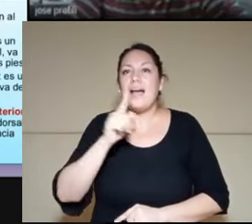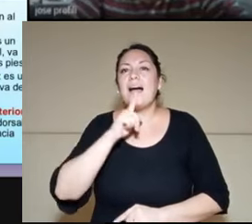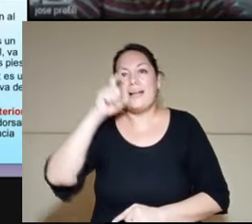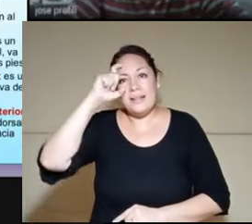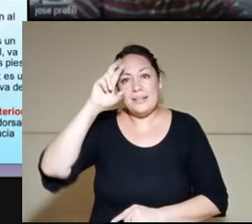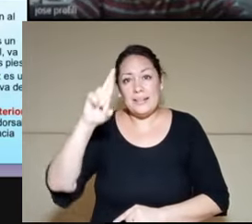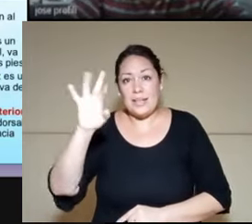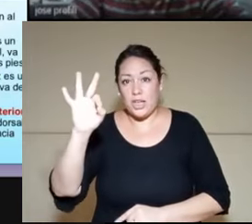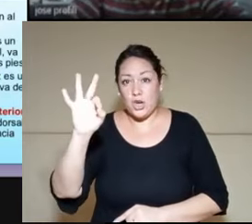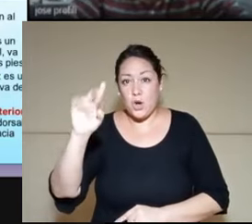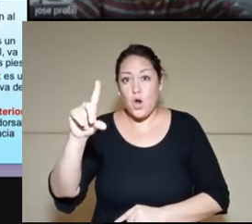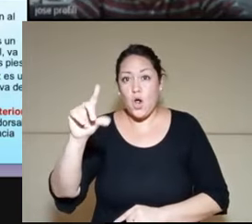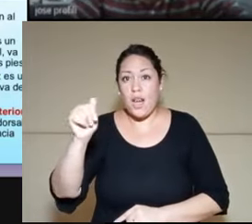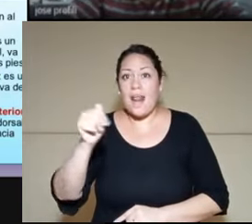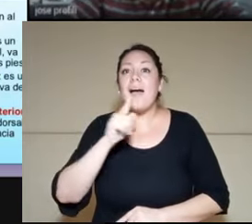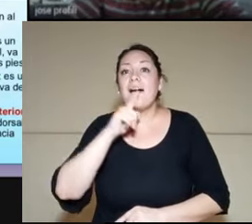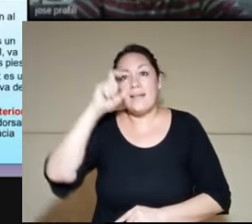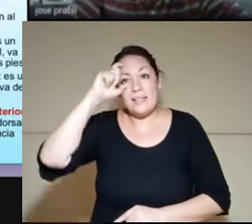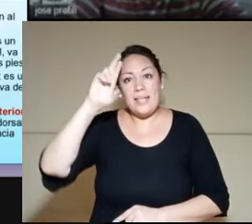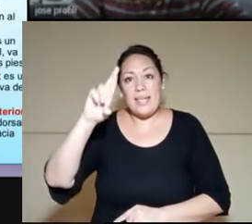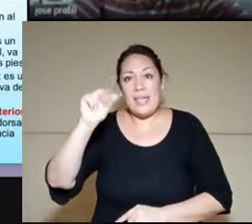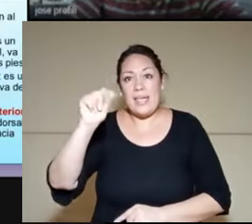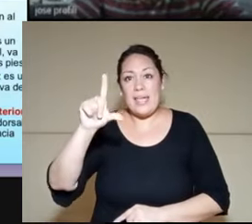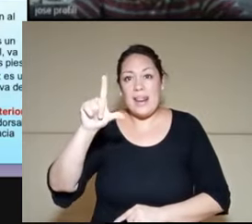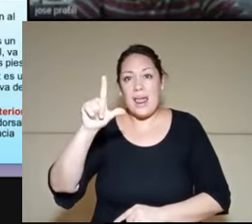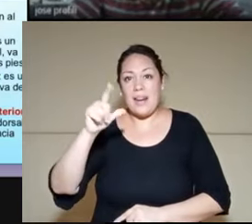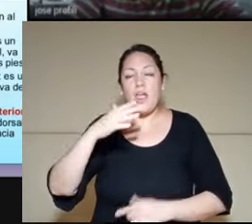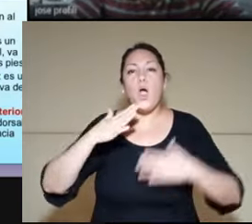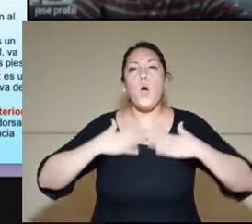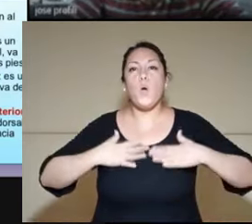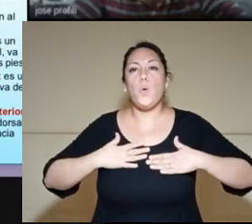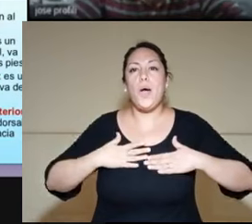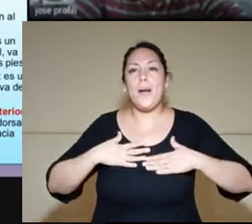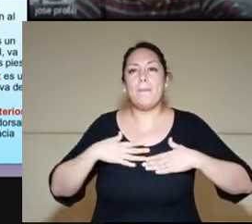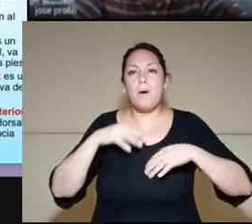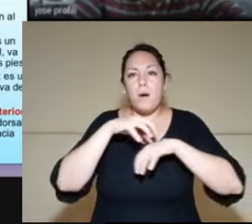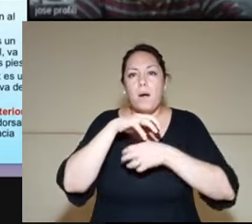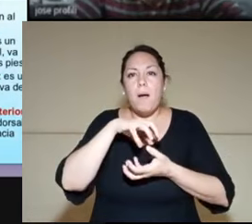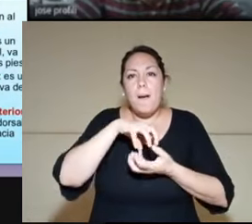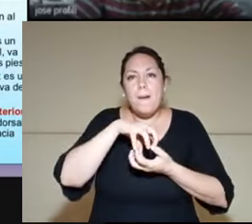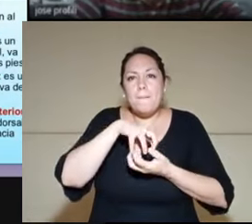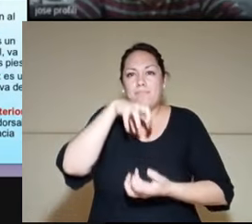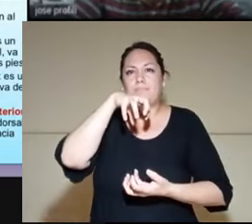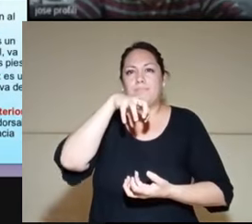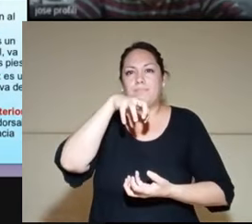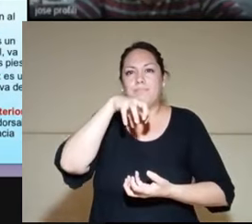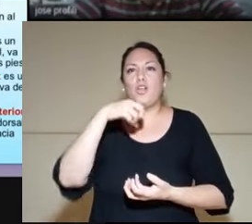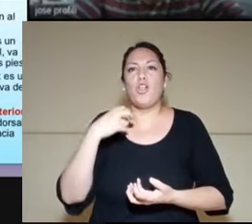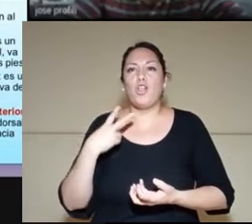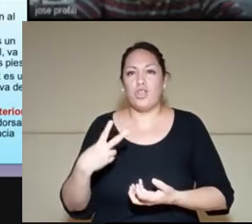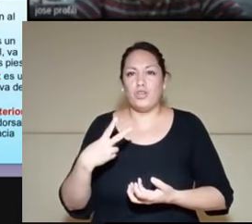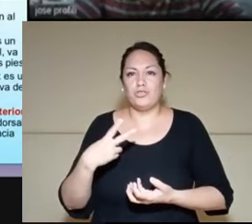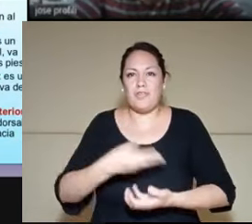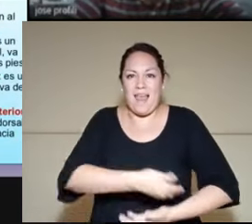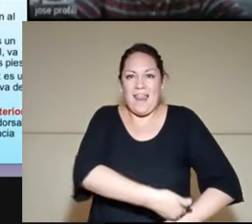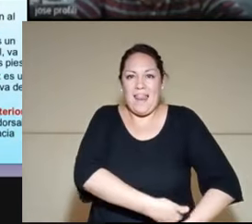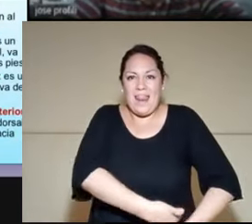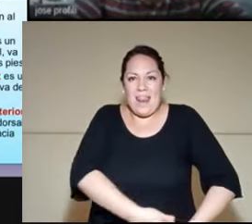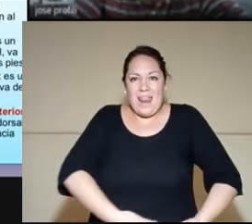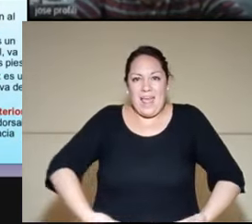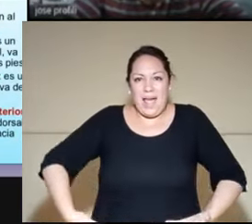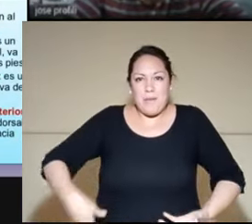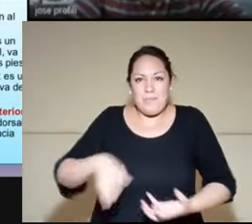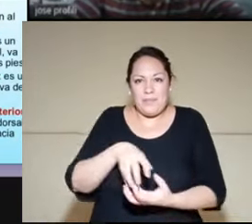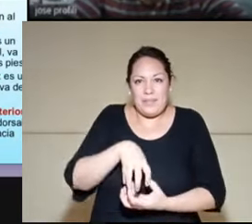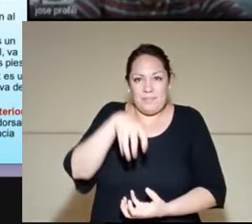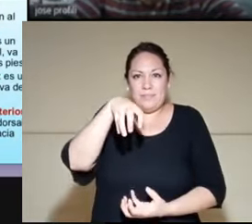lateral, ¿sí? Que me secciona por la mitad. Me secciona por la